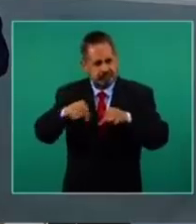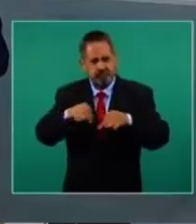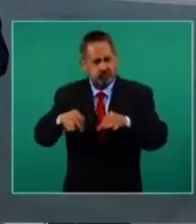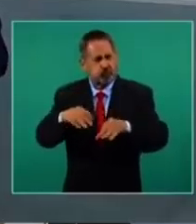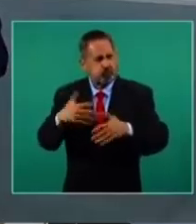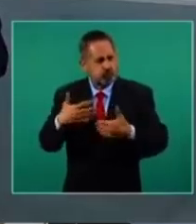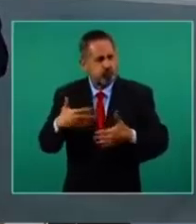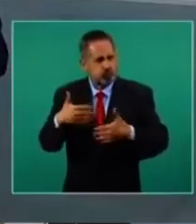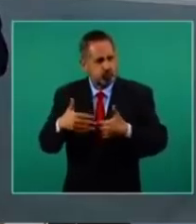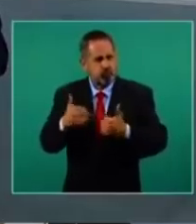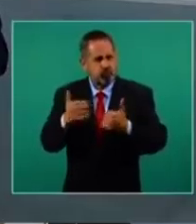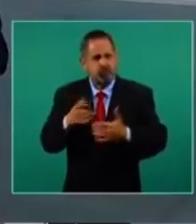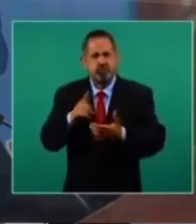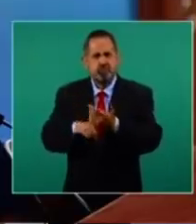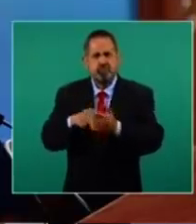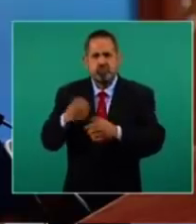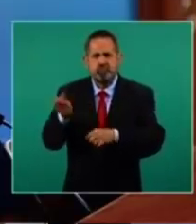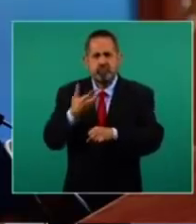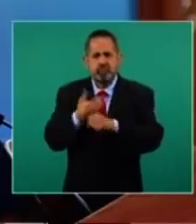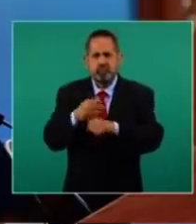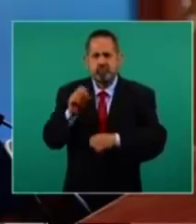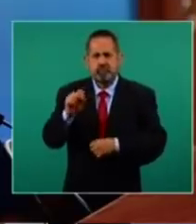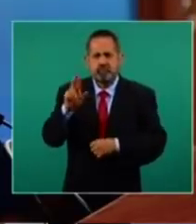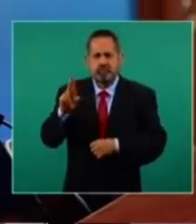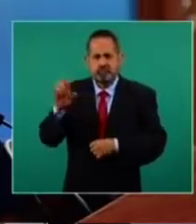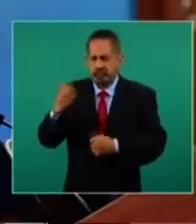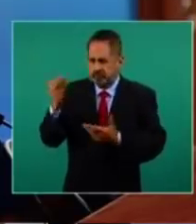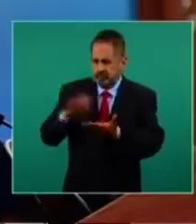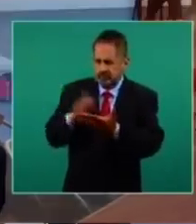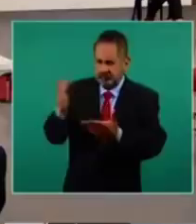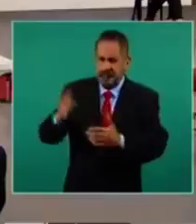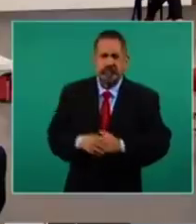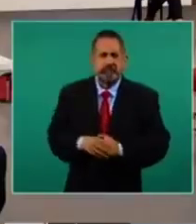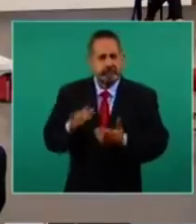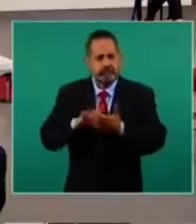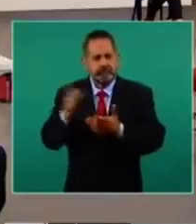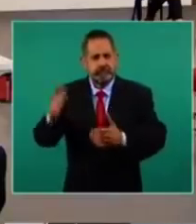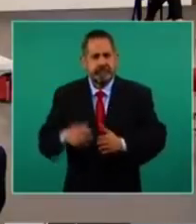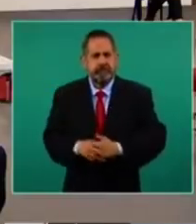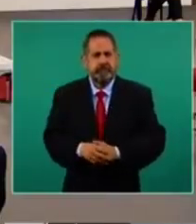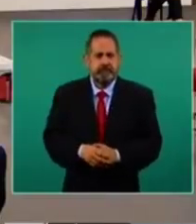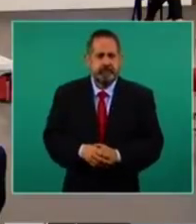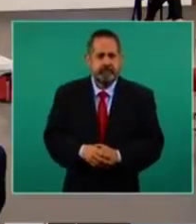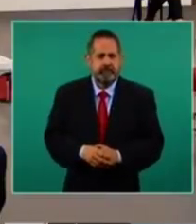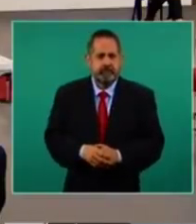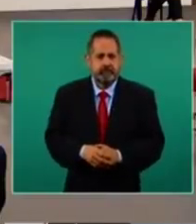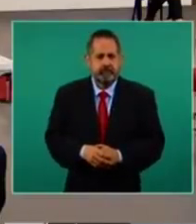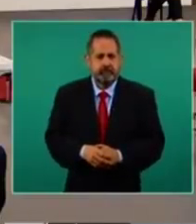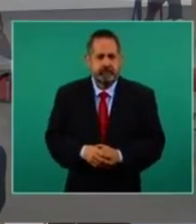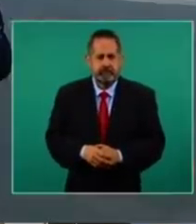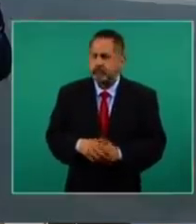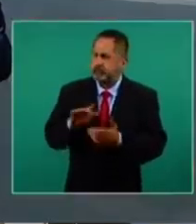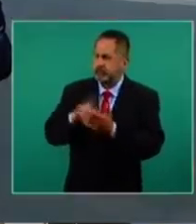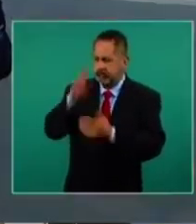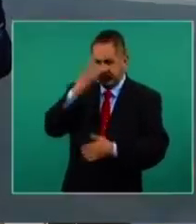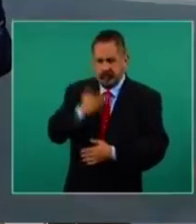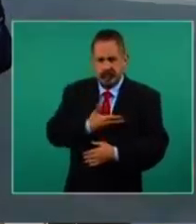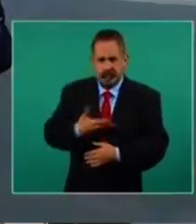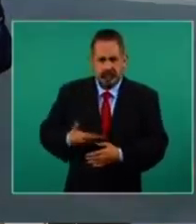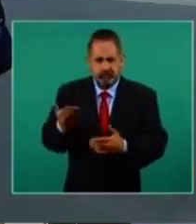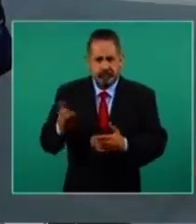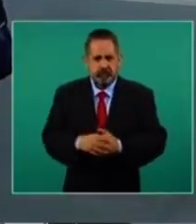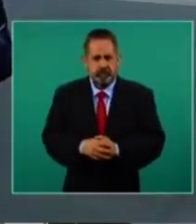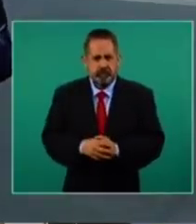de la Secretaría de Relaciones Exteriores. Muchas gracias. Gracias, gracias, señor presidente.